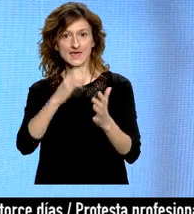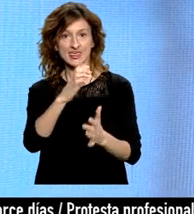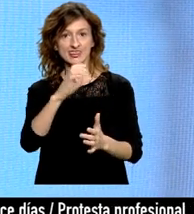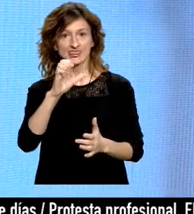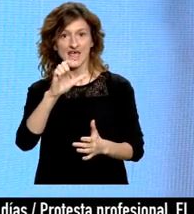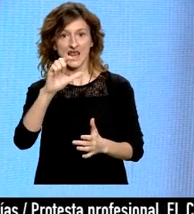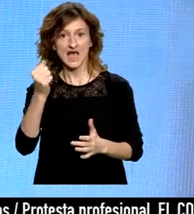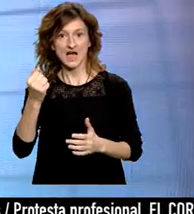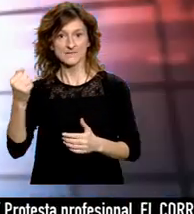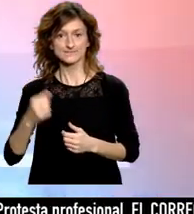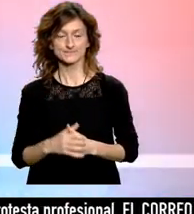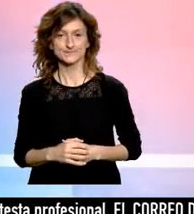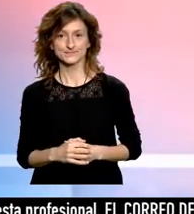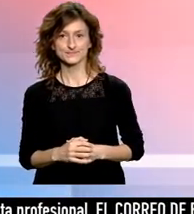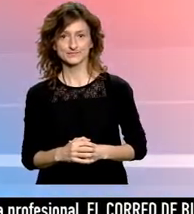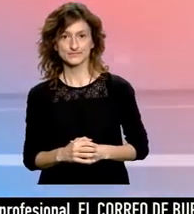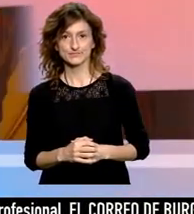CELA.